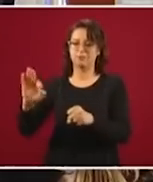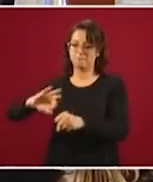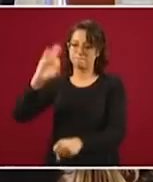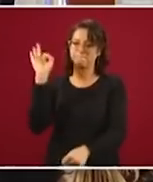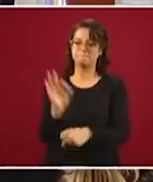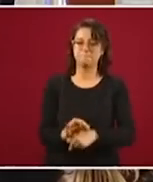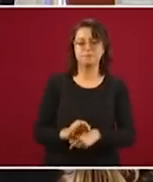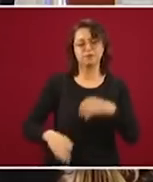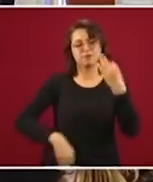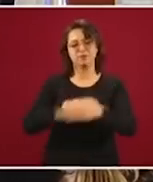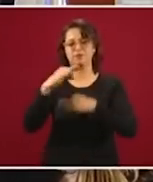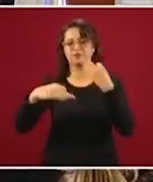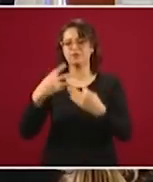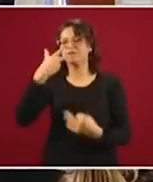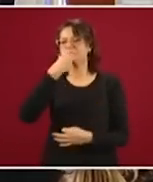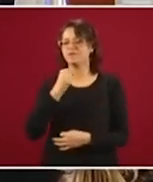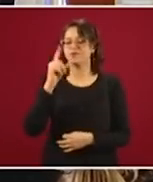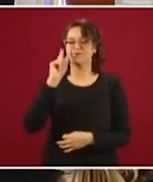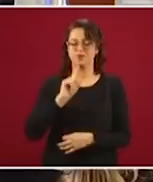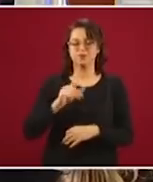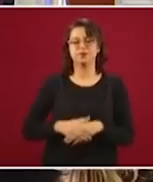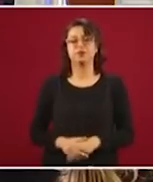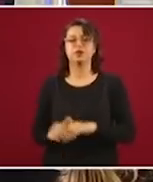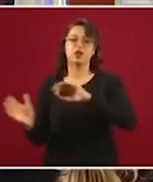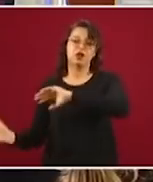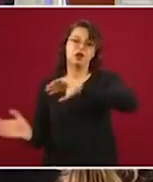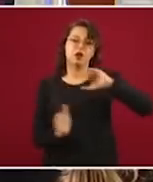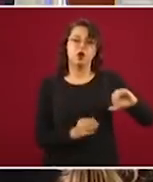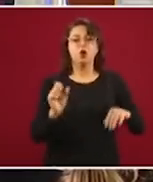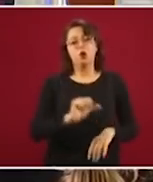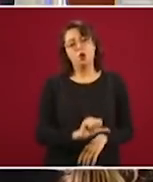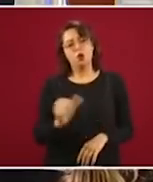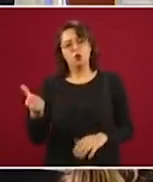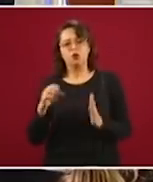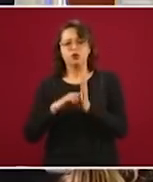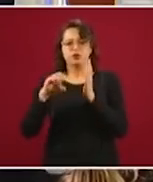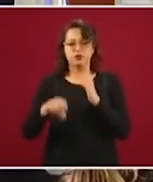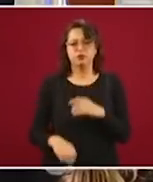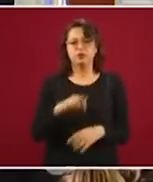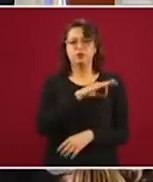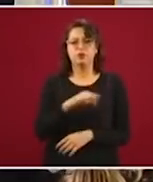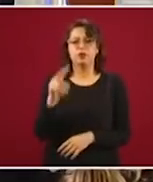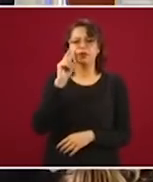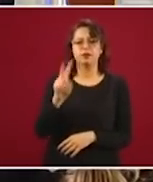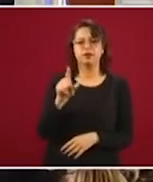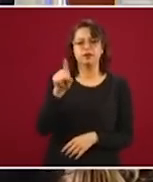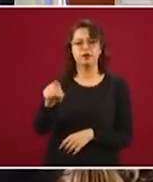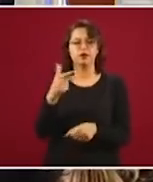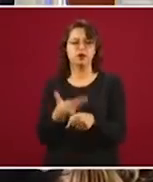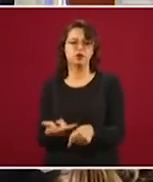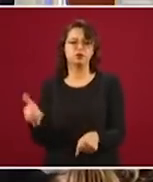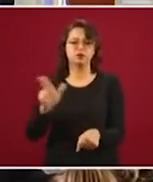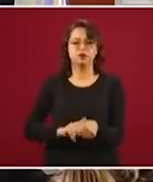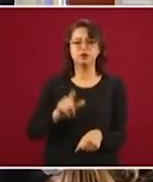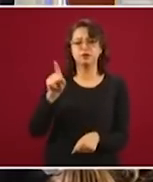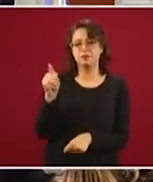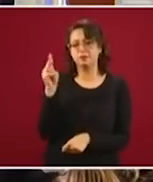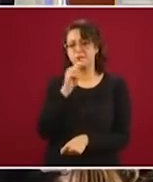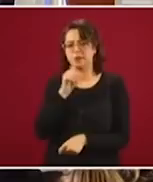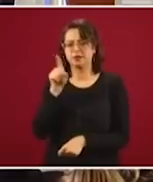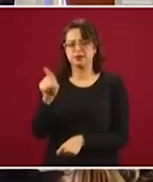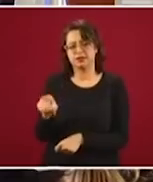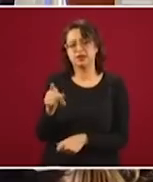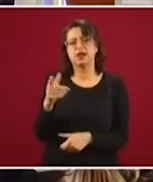para todas y todos. Otro ejemplo es este hospital general en Mazatlán,